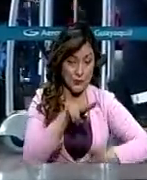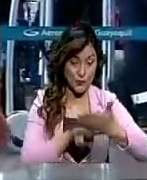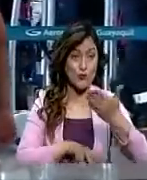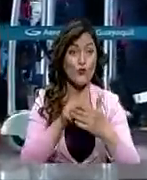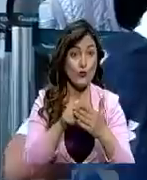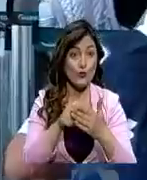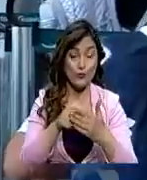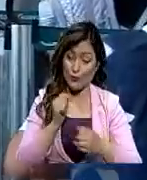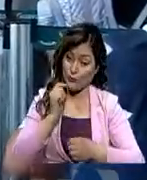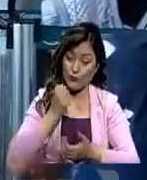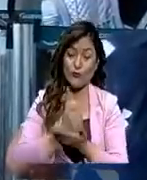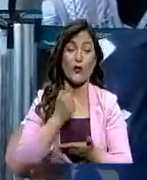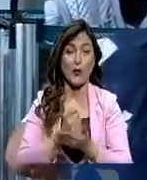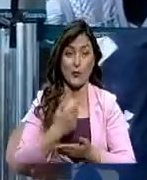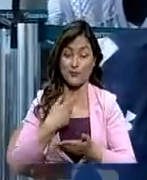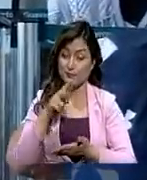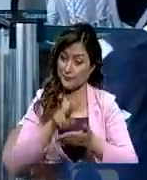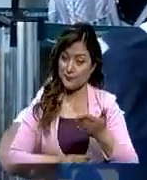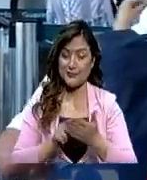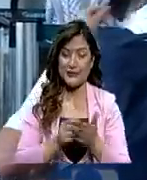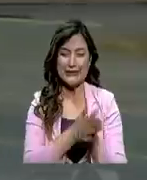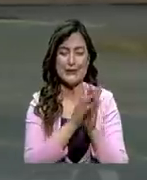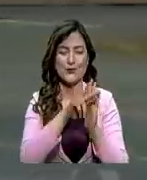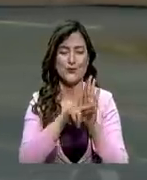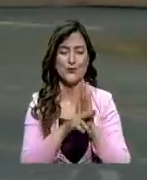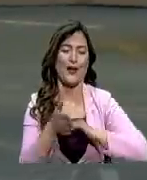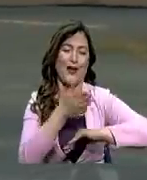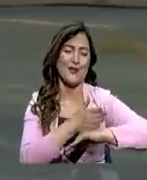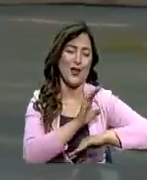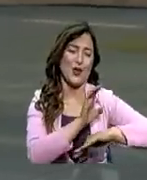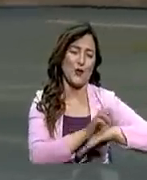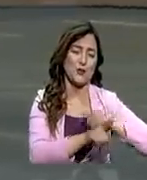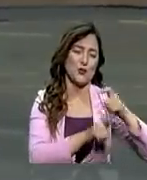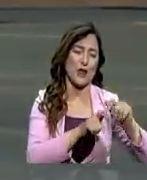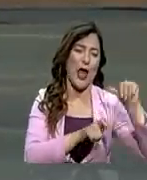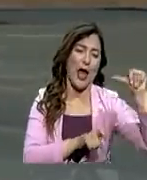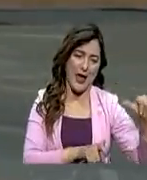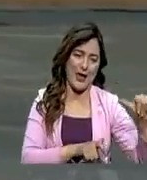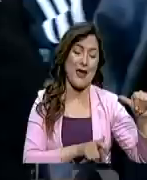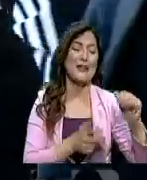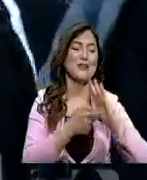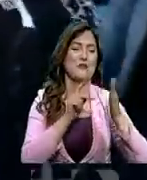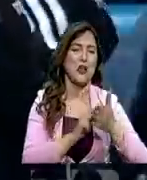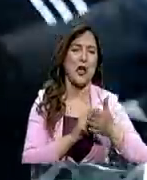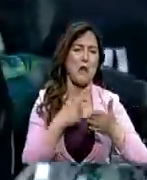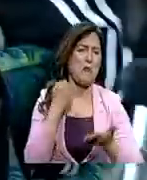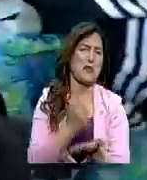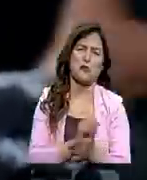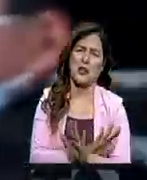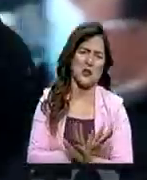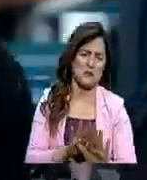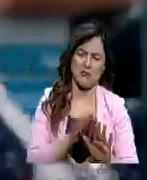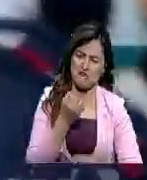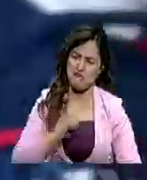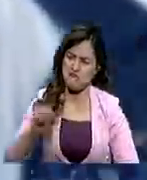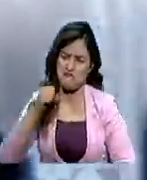carácter indefinido, hace que Ecuador, que era un país de categoría A, es decir, cuyos ciudadanos podían viajar a Guatemala por motivos de turismo sin